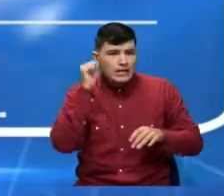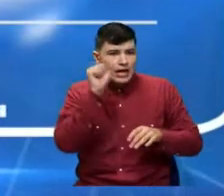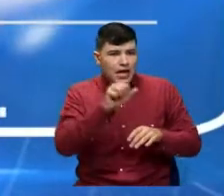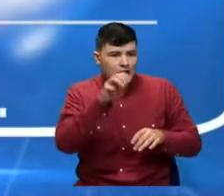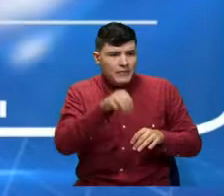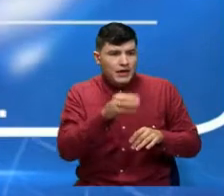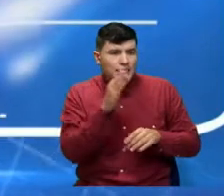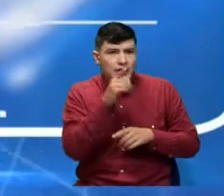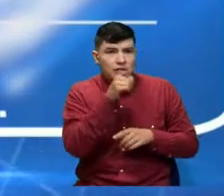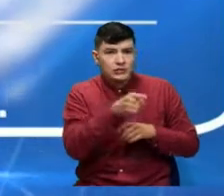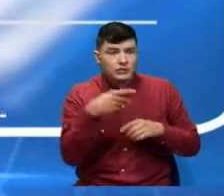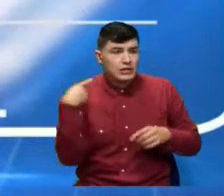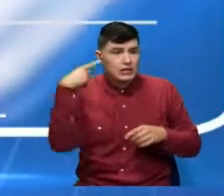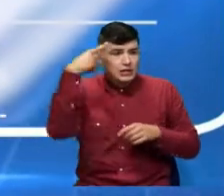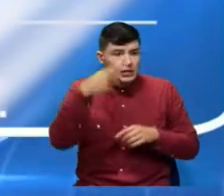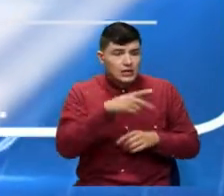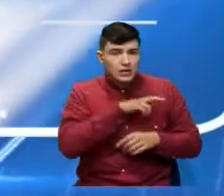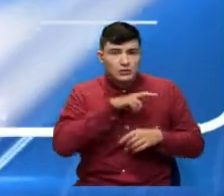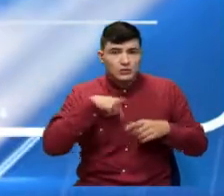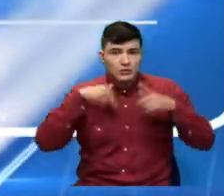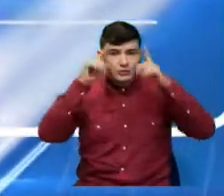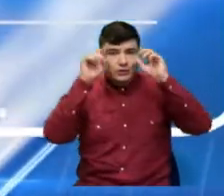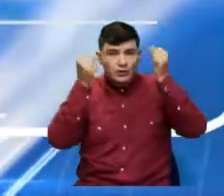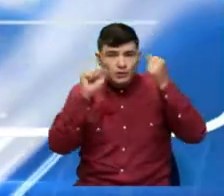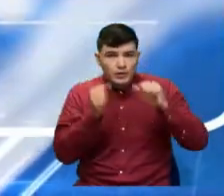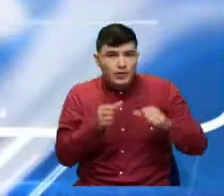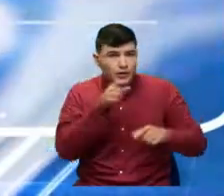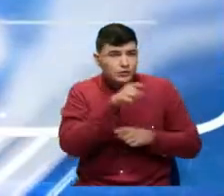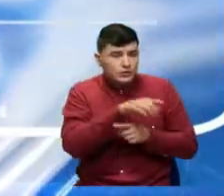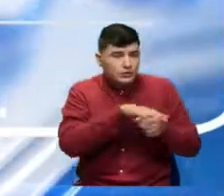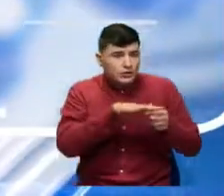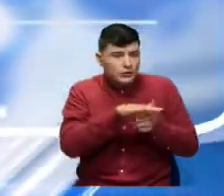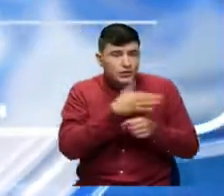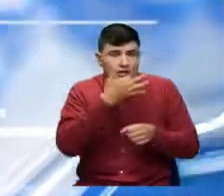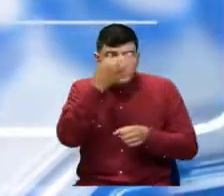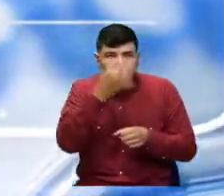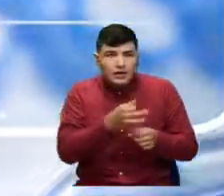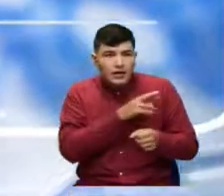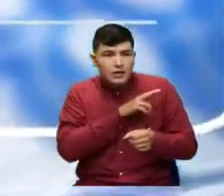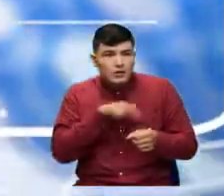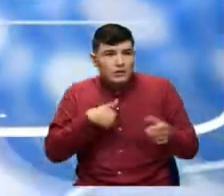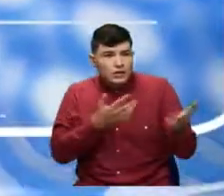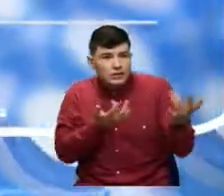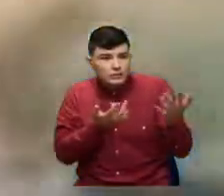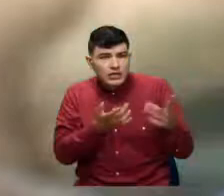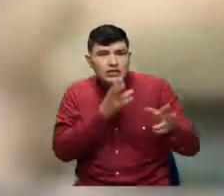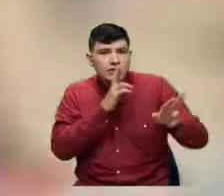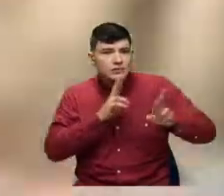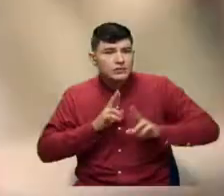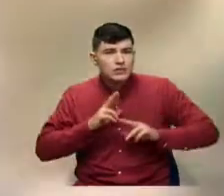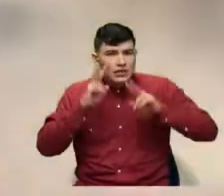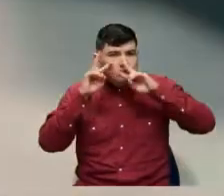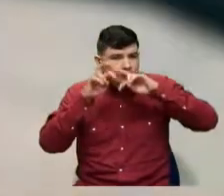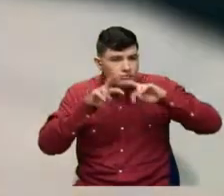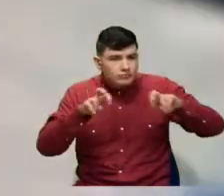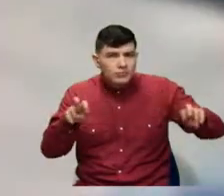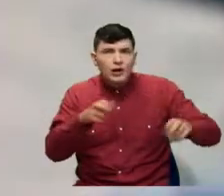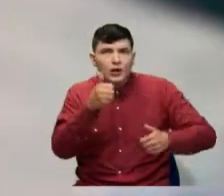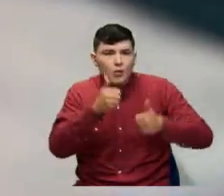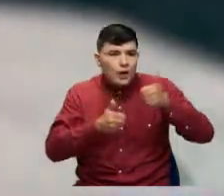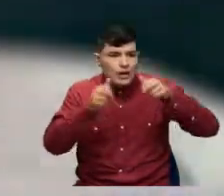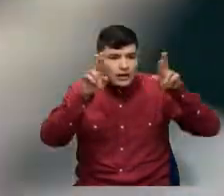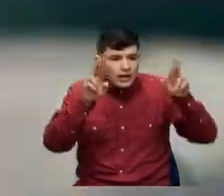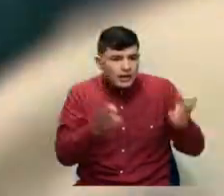empresa entonces estamos preocupados con eso y de verdad que estamos estamos esperando las las investigaciones que roban